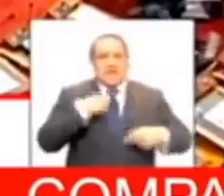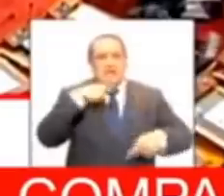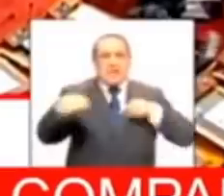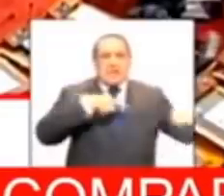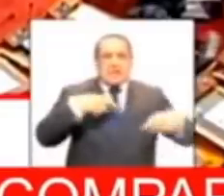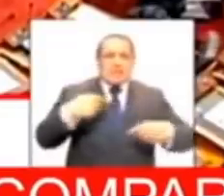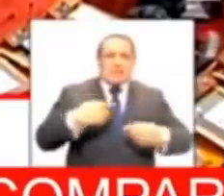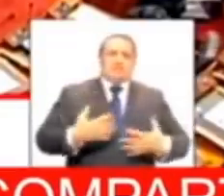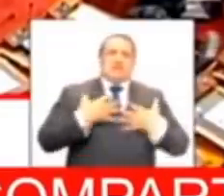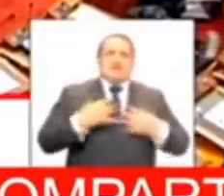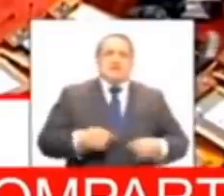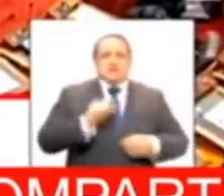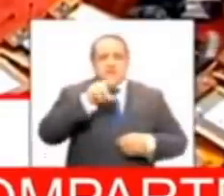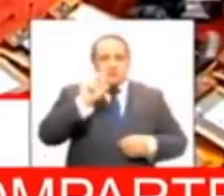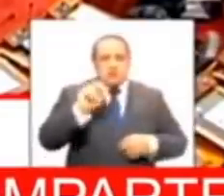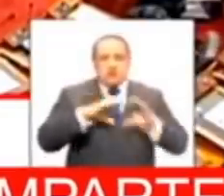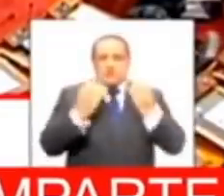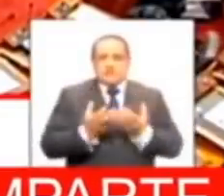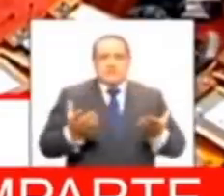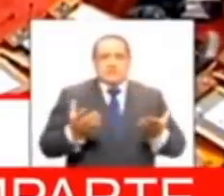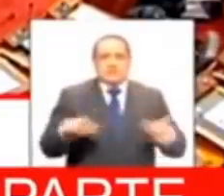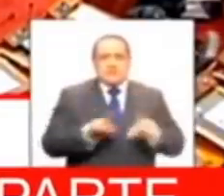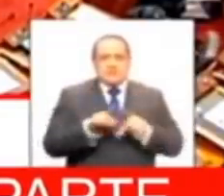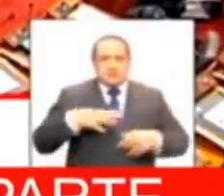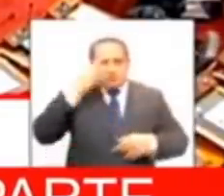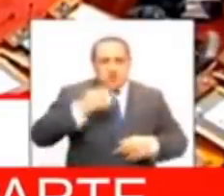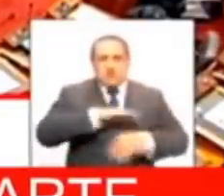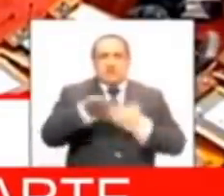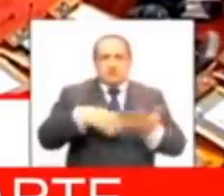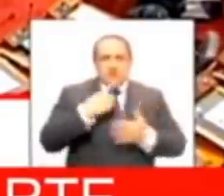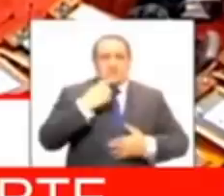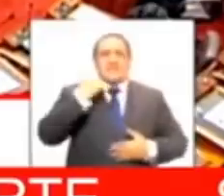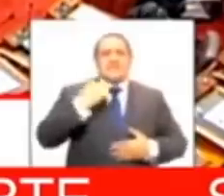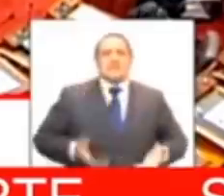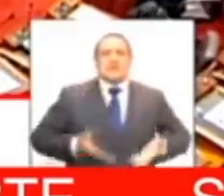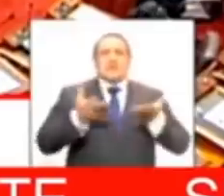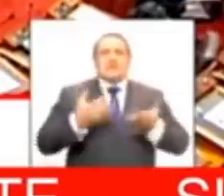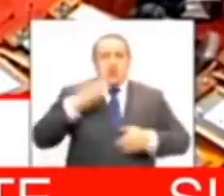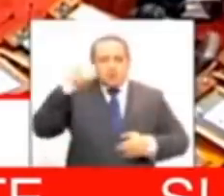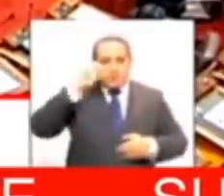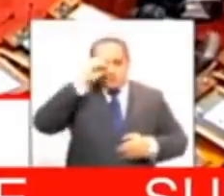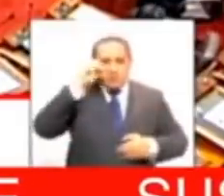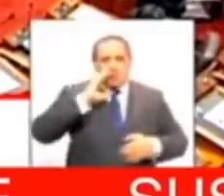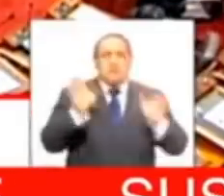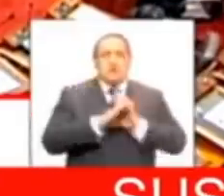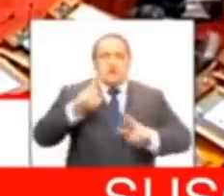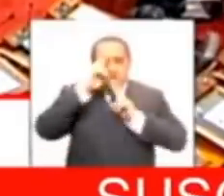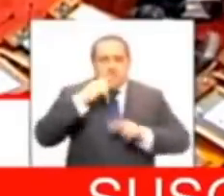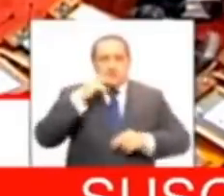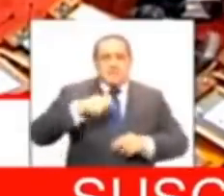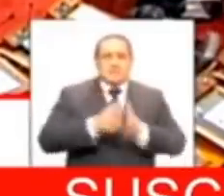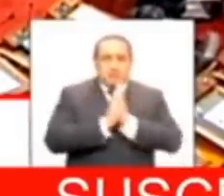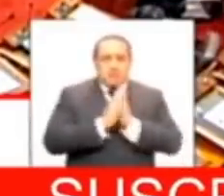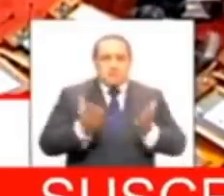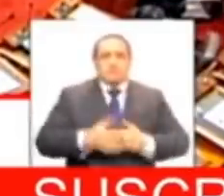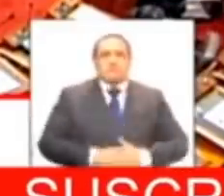herirnos, somos 130 congresistas y creo que todos tenemos derecho a dar una opinión, pero con el respeto que corresponde, por